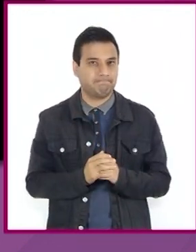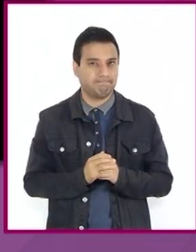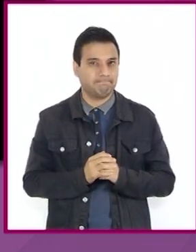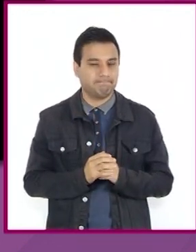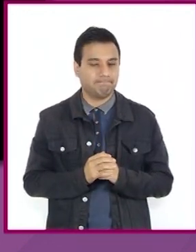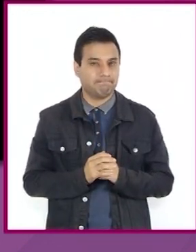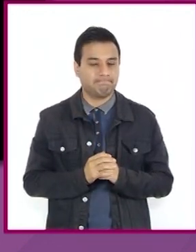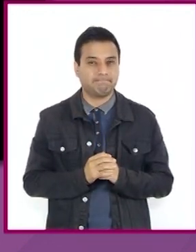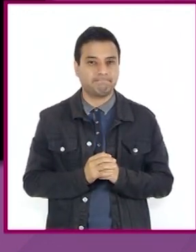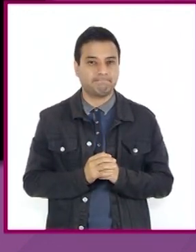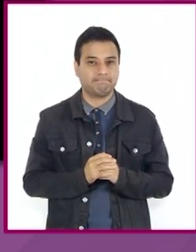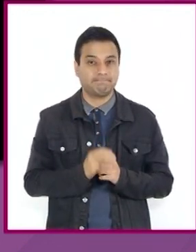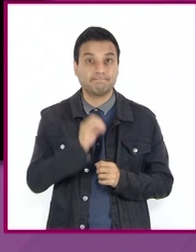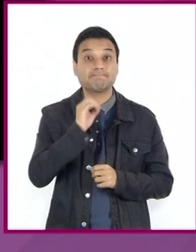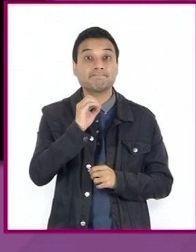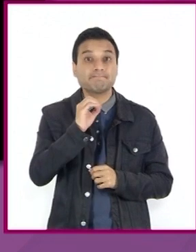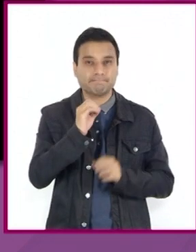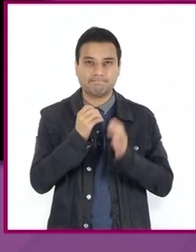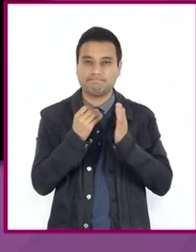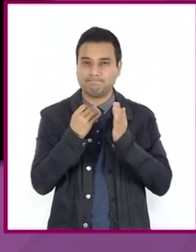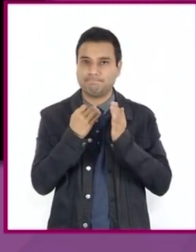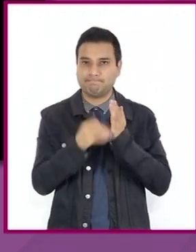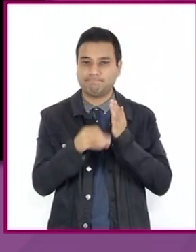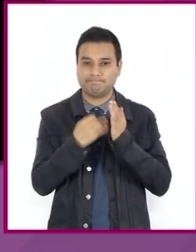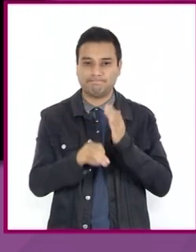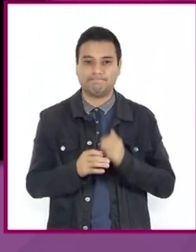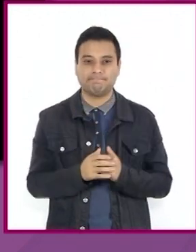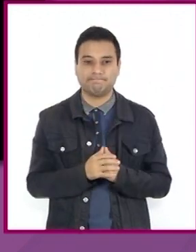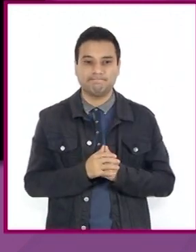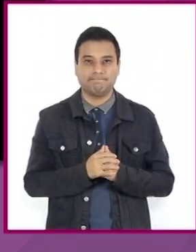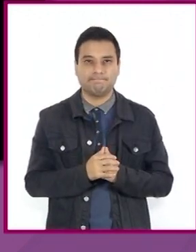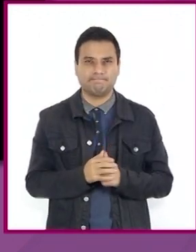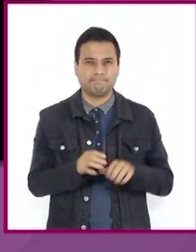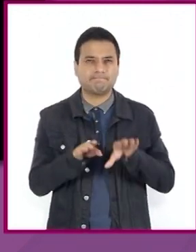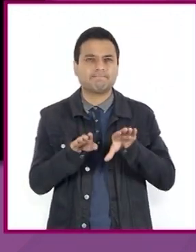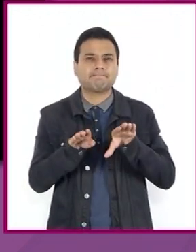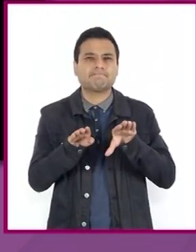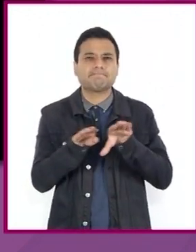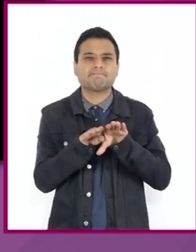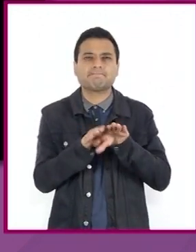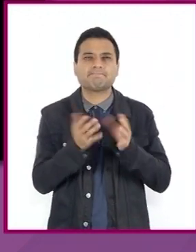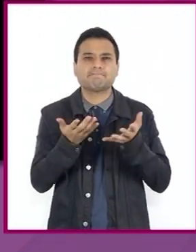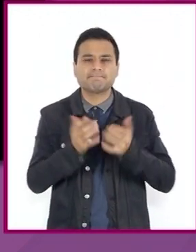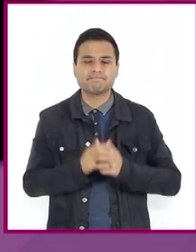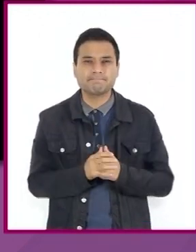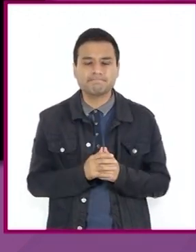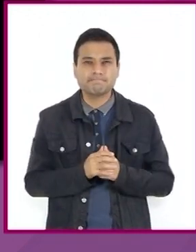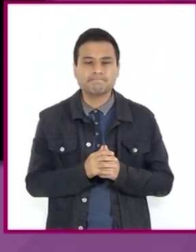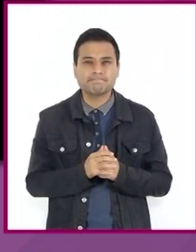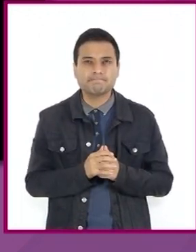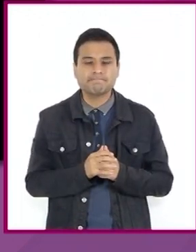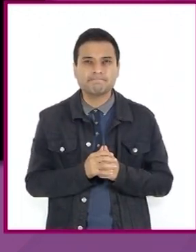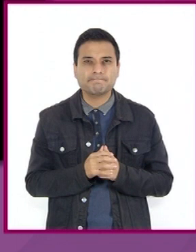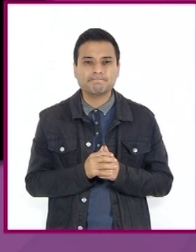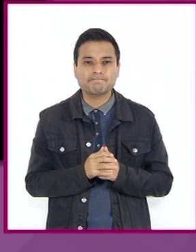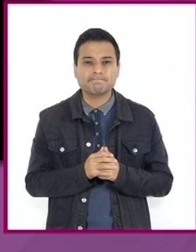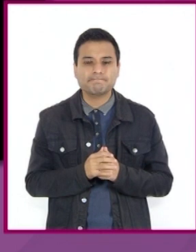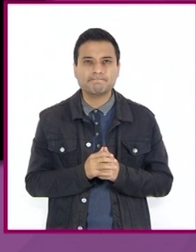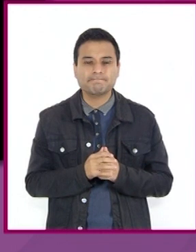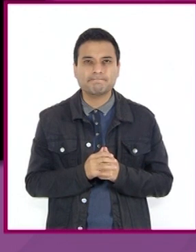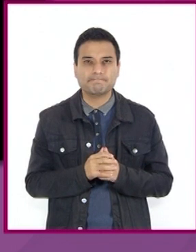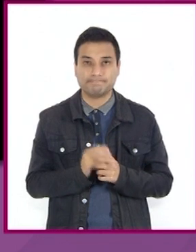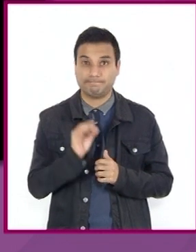el carbono, pero el oxígeno aún no. Entonces, ¿qué tenemos que colocar para que quede balanceado ese oxígeno?